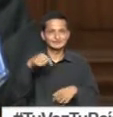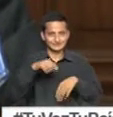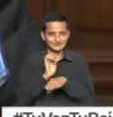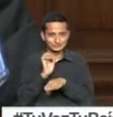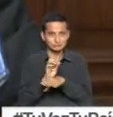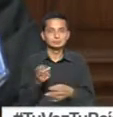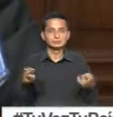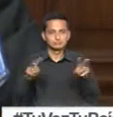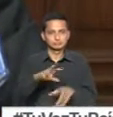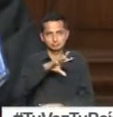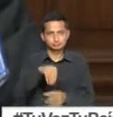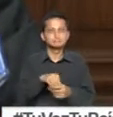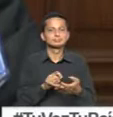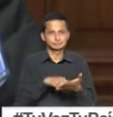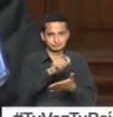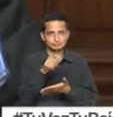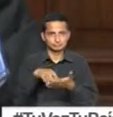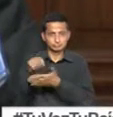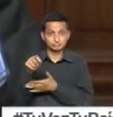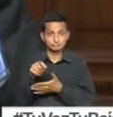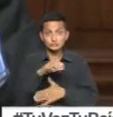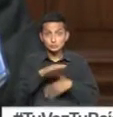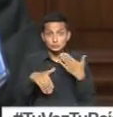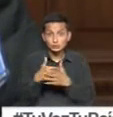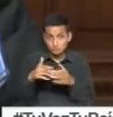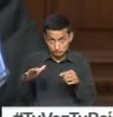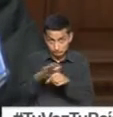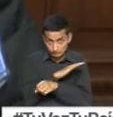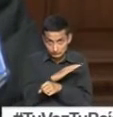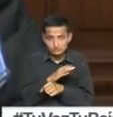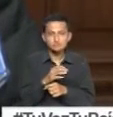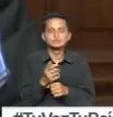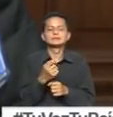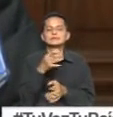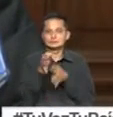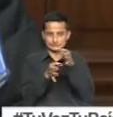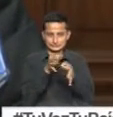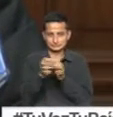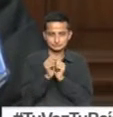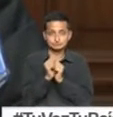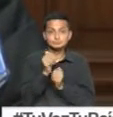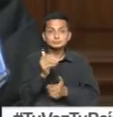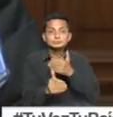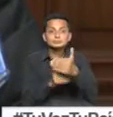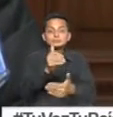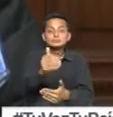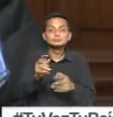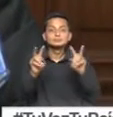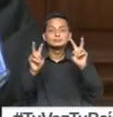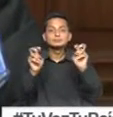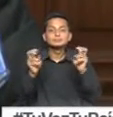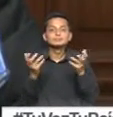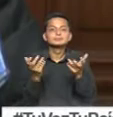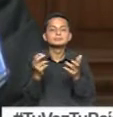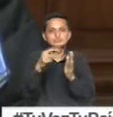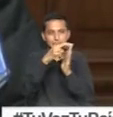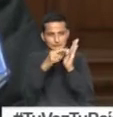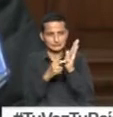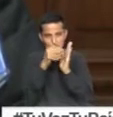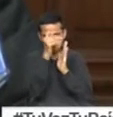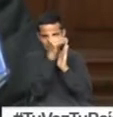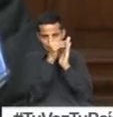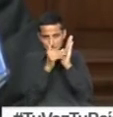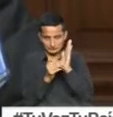y locales aprobadas, de las cuales también hay que señalar que dentro del proceso de registro de